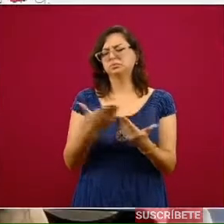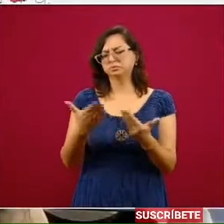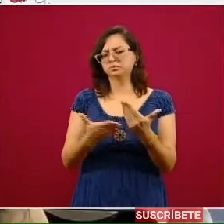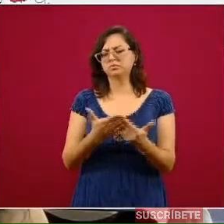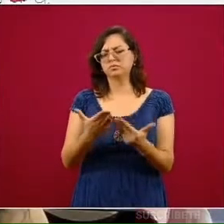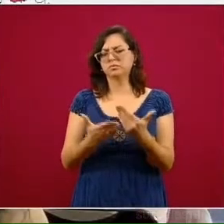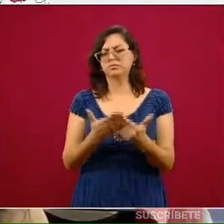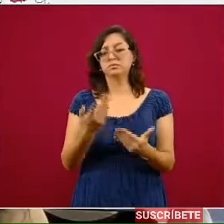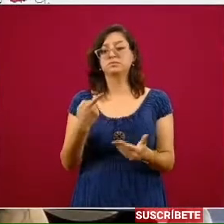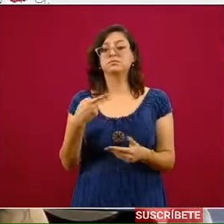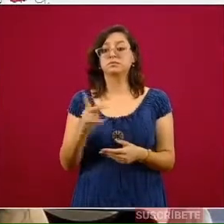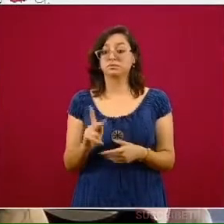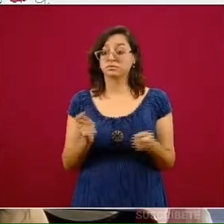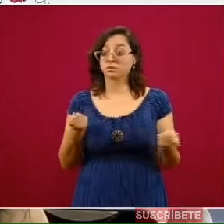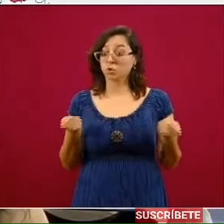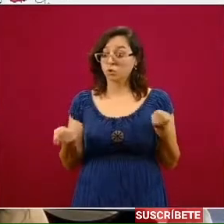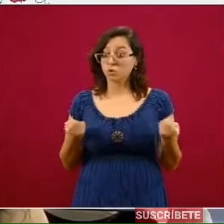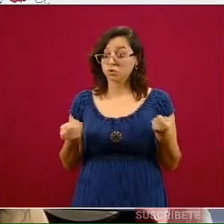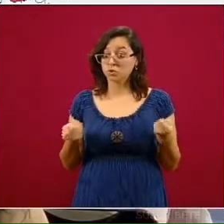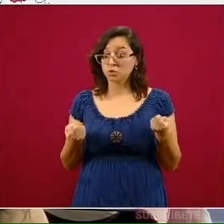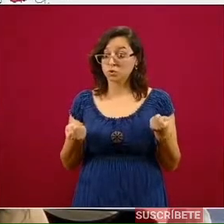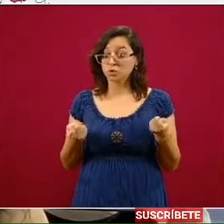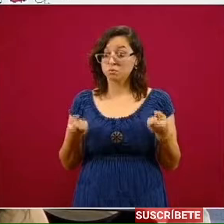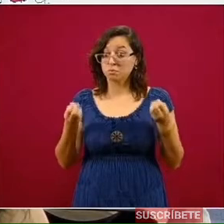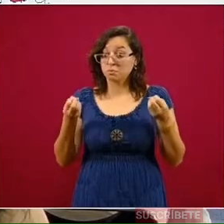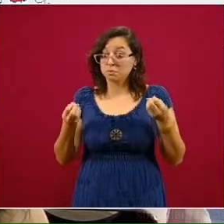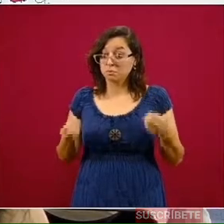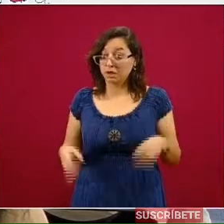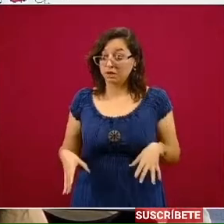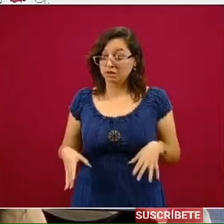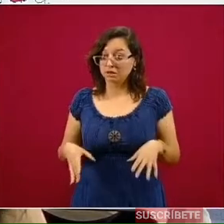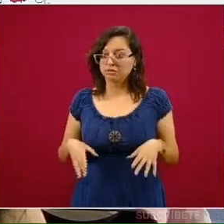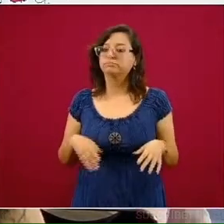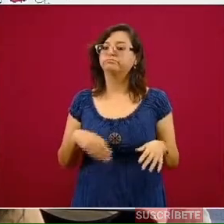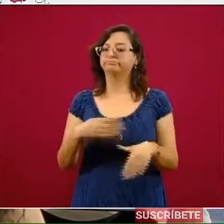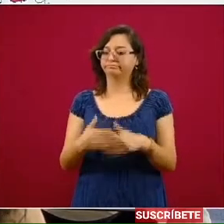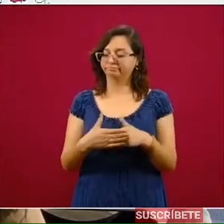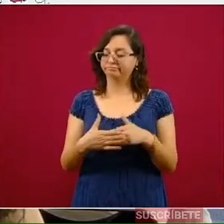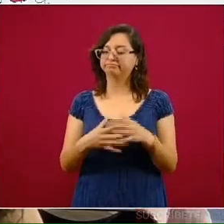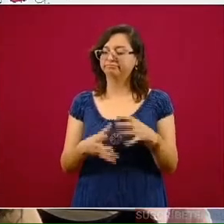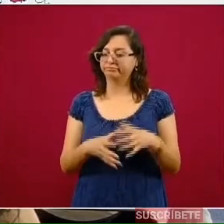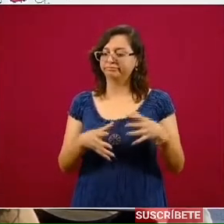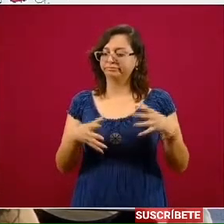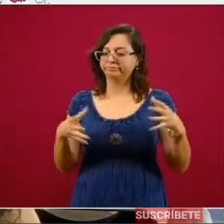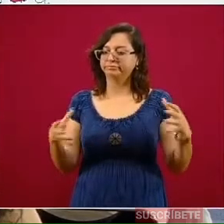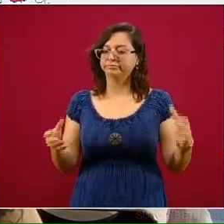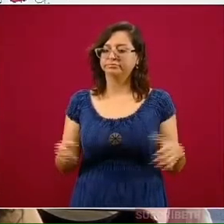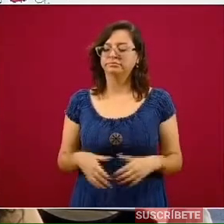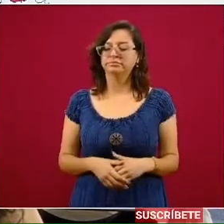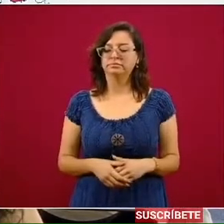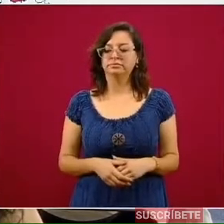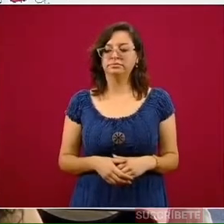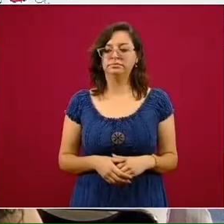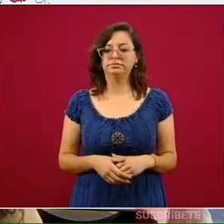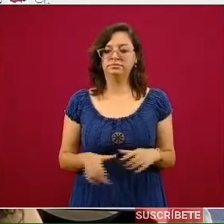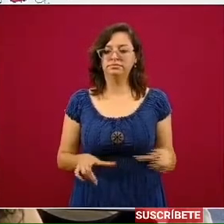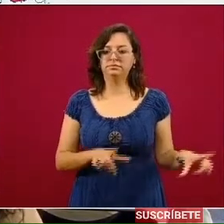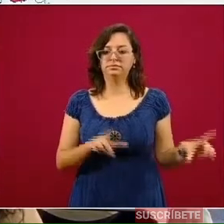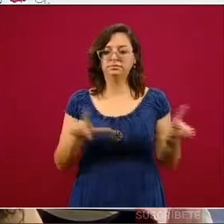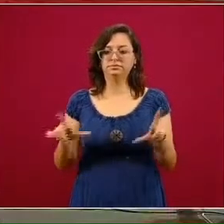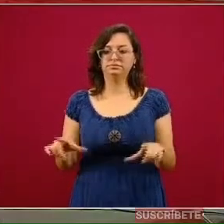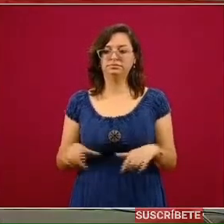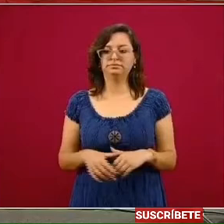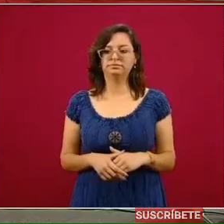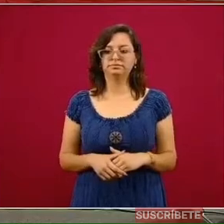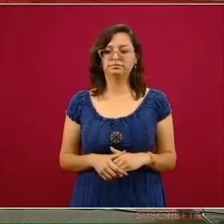se mantienen las actividades, estos podrían intensificarse en las siguientes semanas. Veamos la siguiente